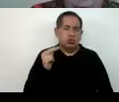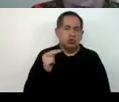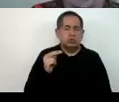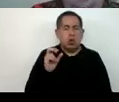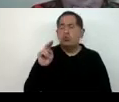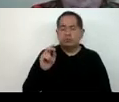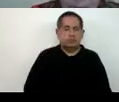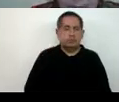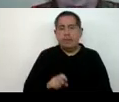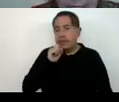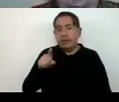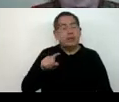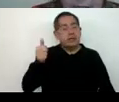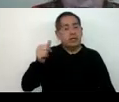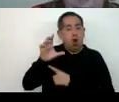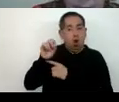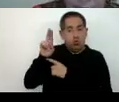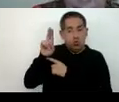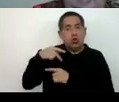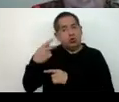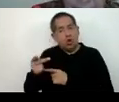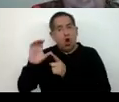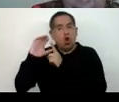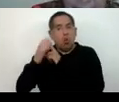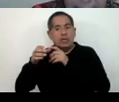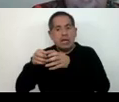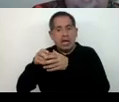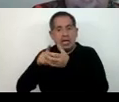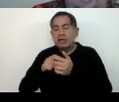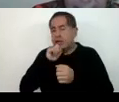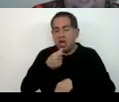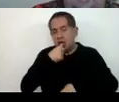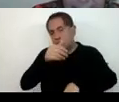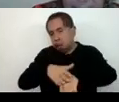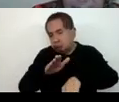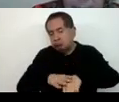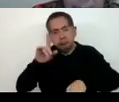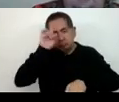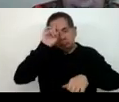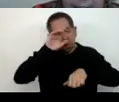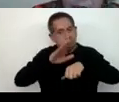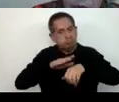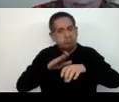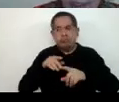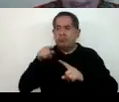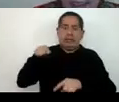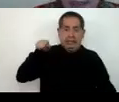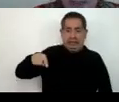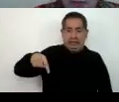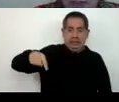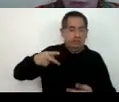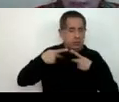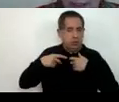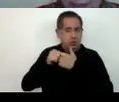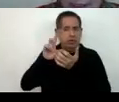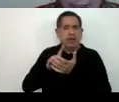el comité de la convención hace énfasis en el derecho que tienen las